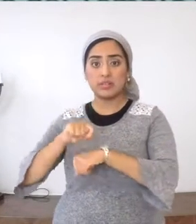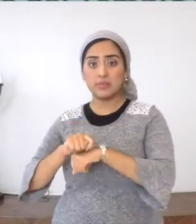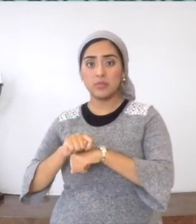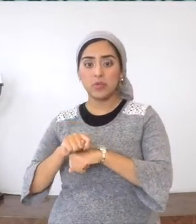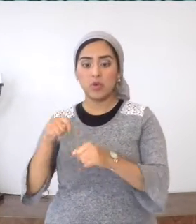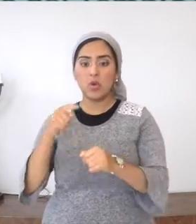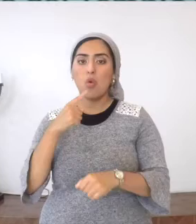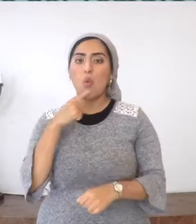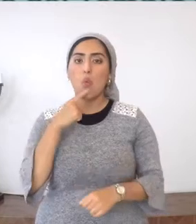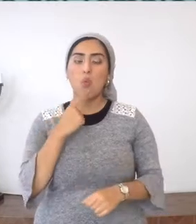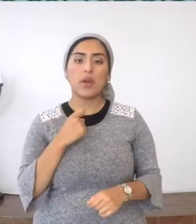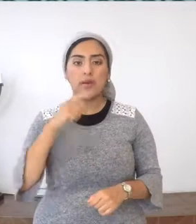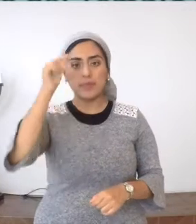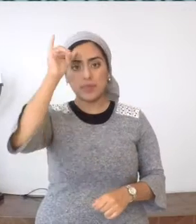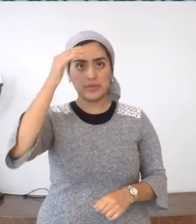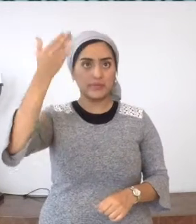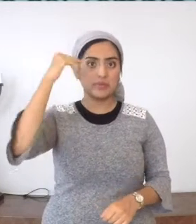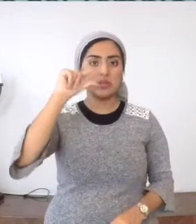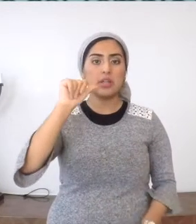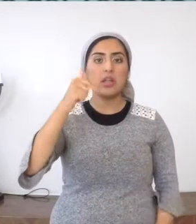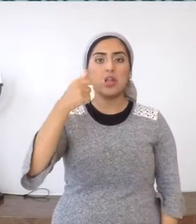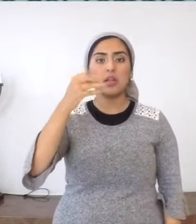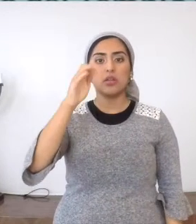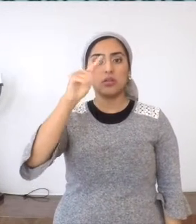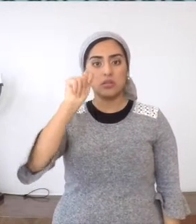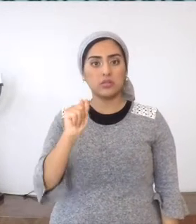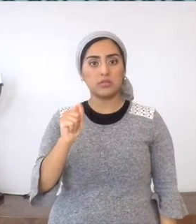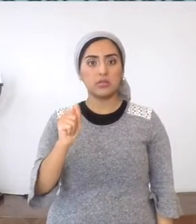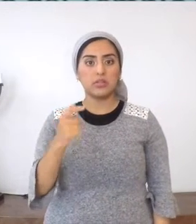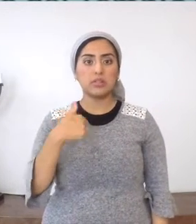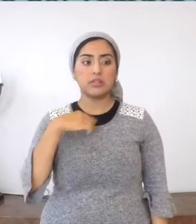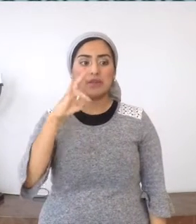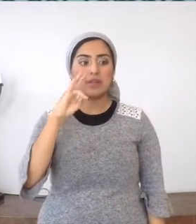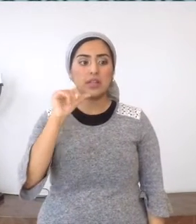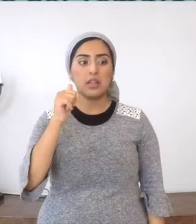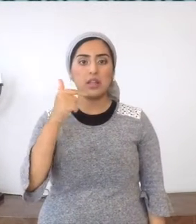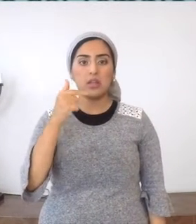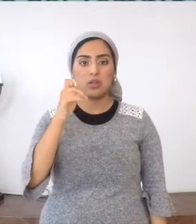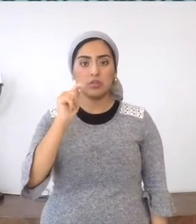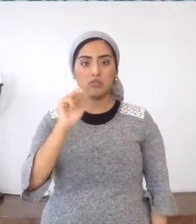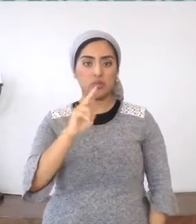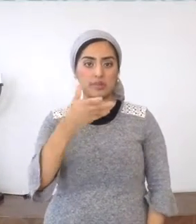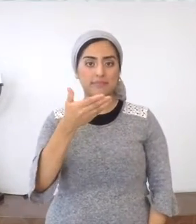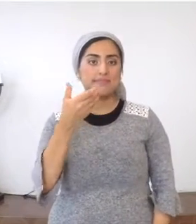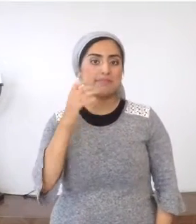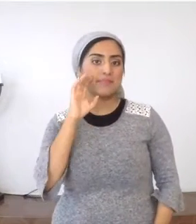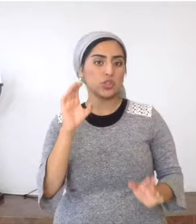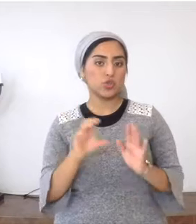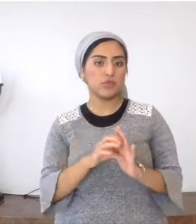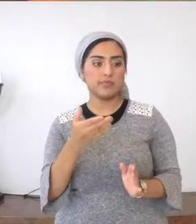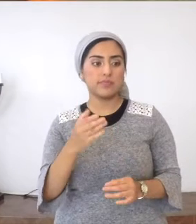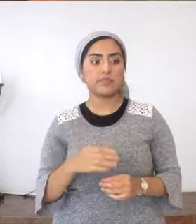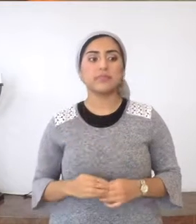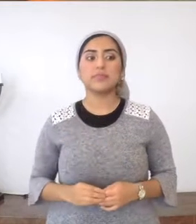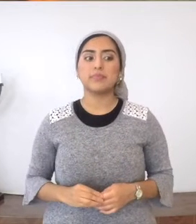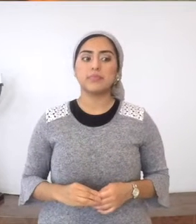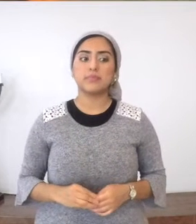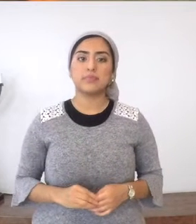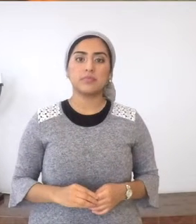Prácticas del instituto Del templo Quemando la novilla roja Y esto fue en agosto Hermanos Aquí está 7 de agosto